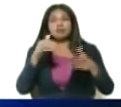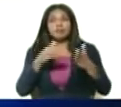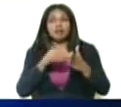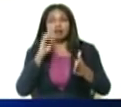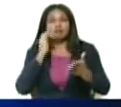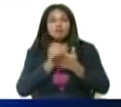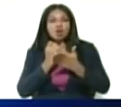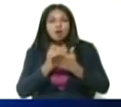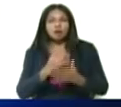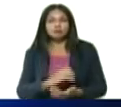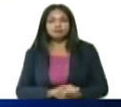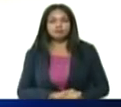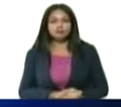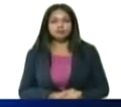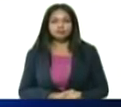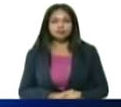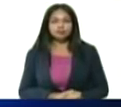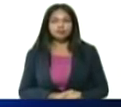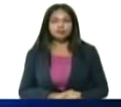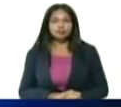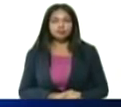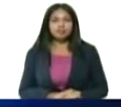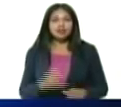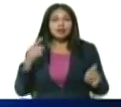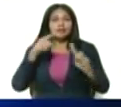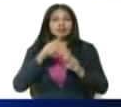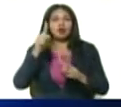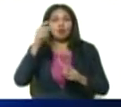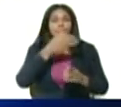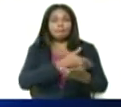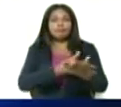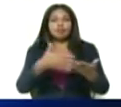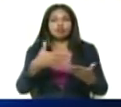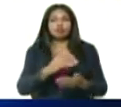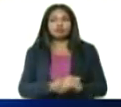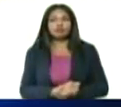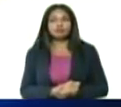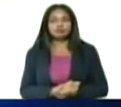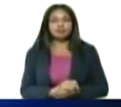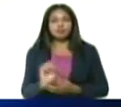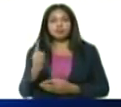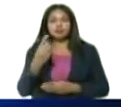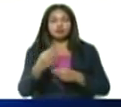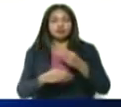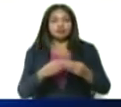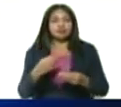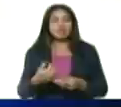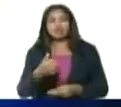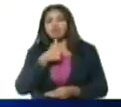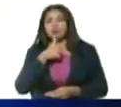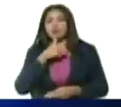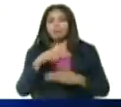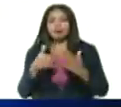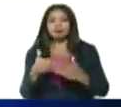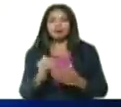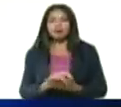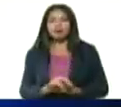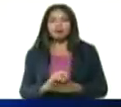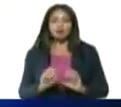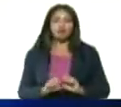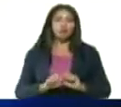pruebas. Y la meta es llegar a 1.000.000 en esta primera etapa de contención y de